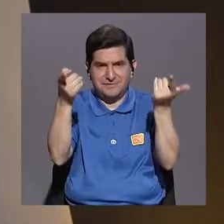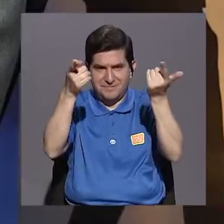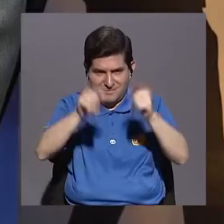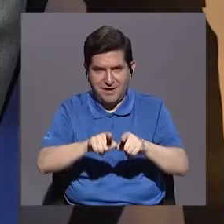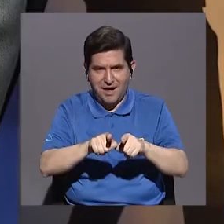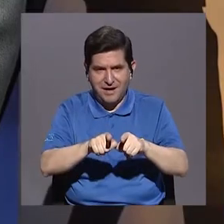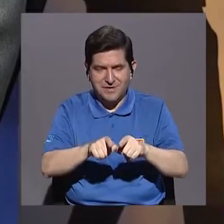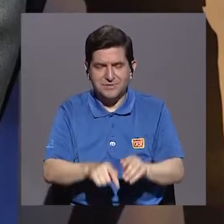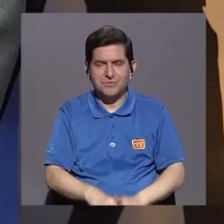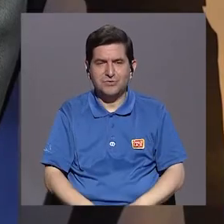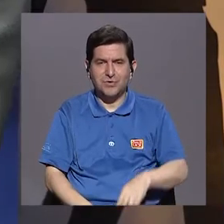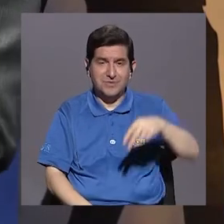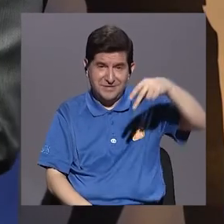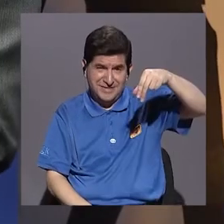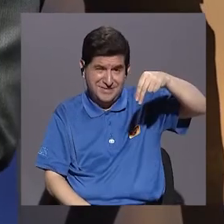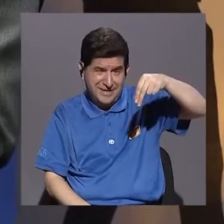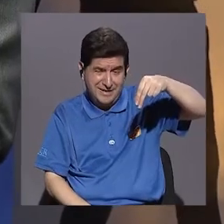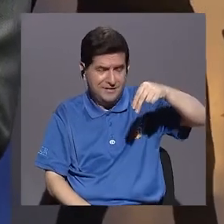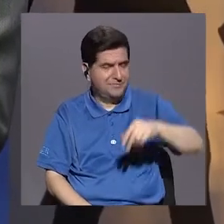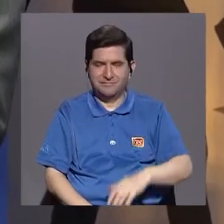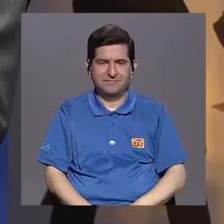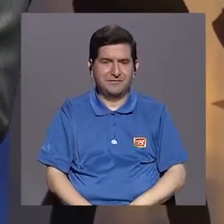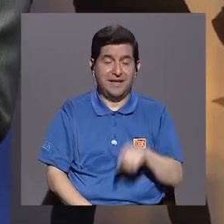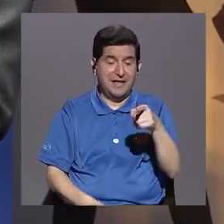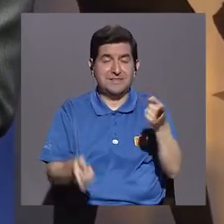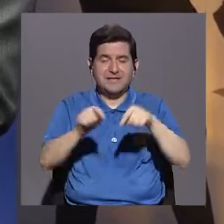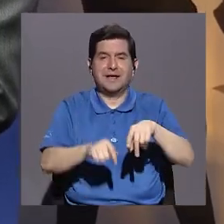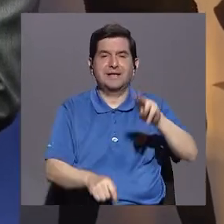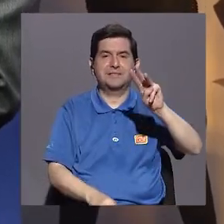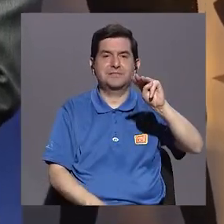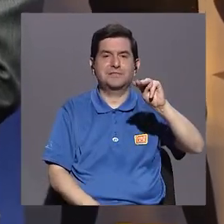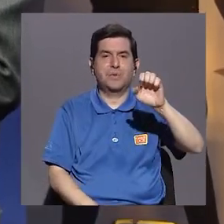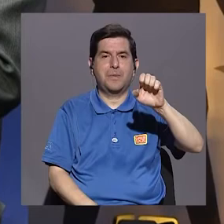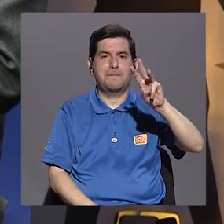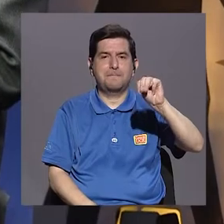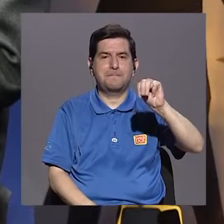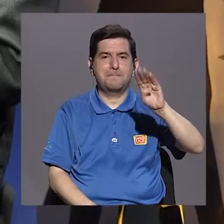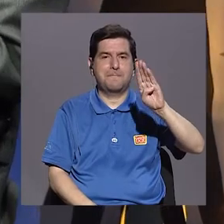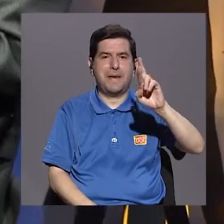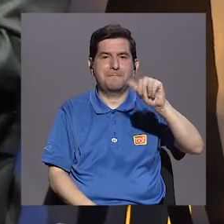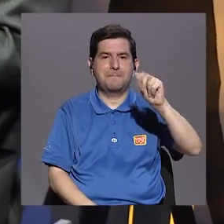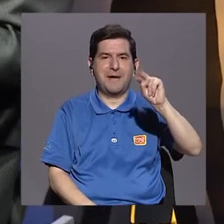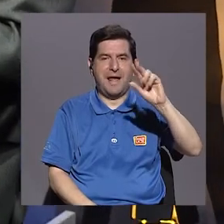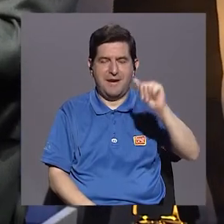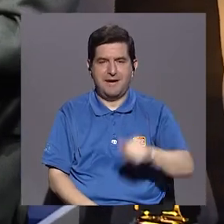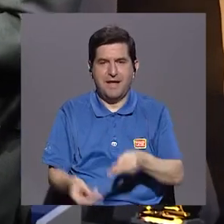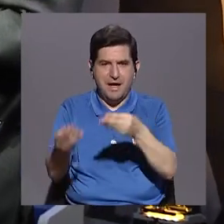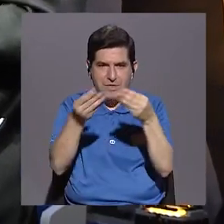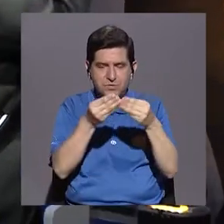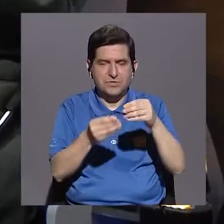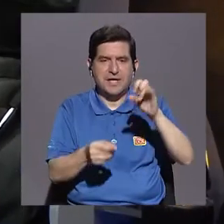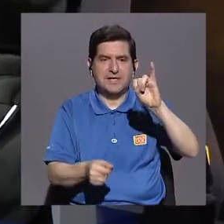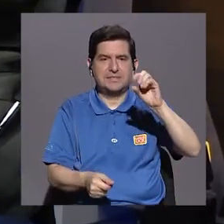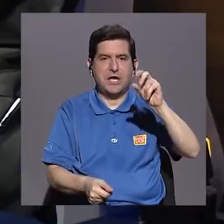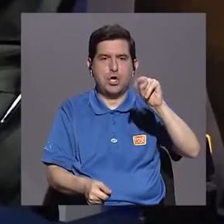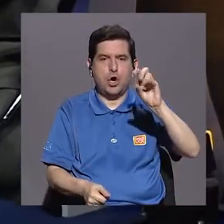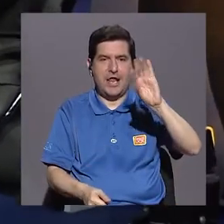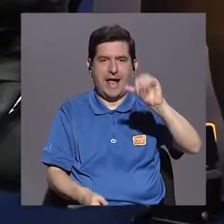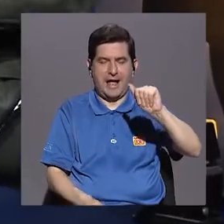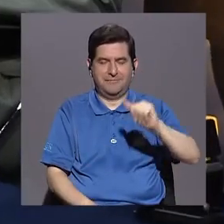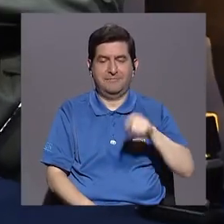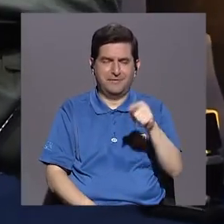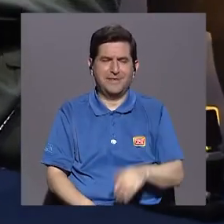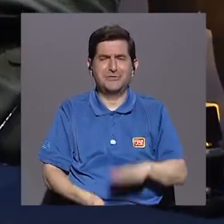sales entonces son membranas de sustancias iónicas y entonces esos